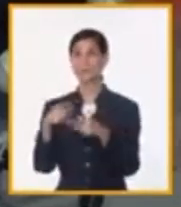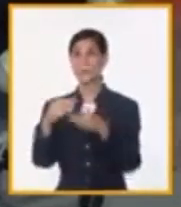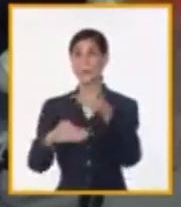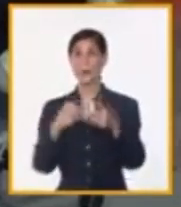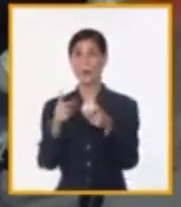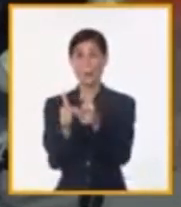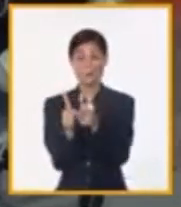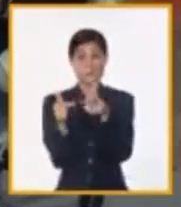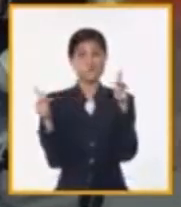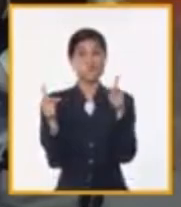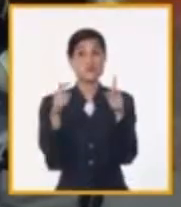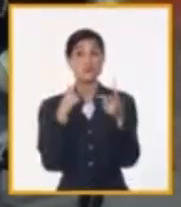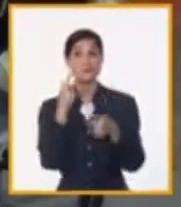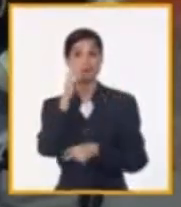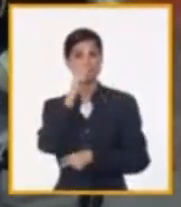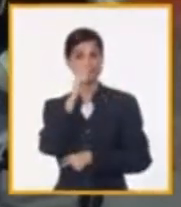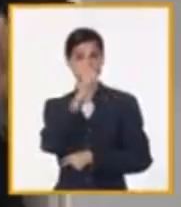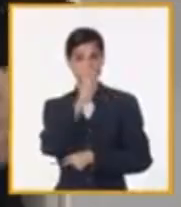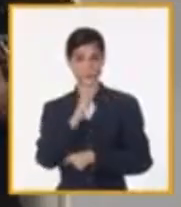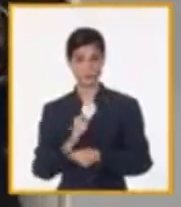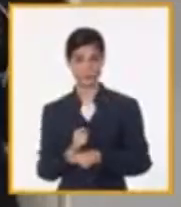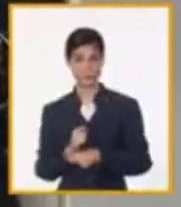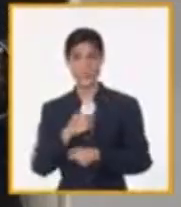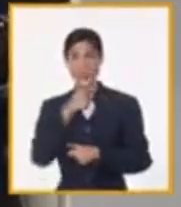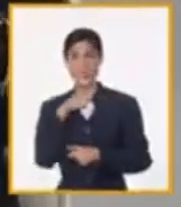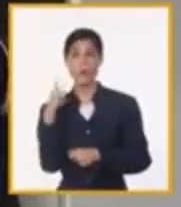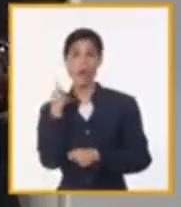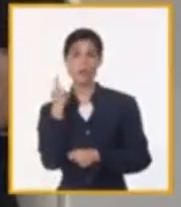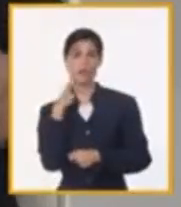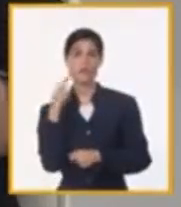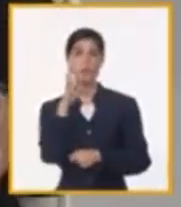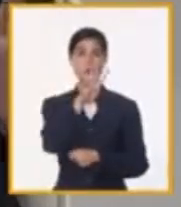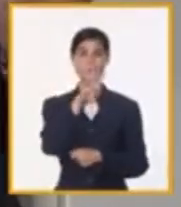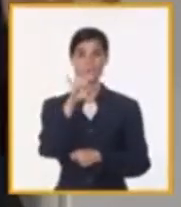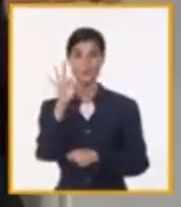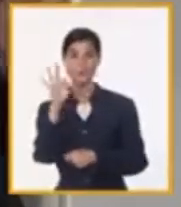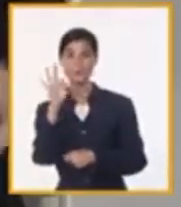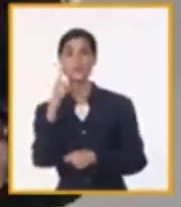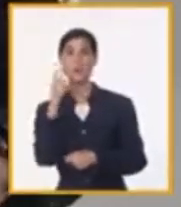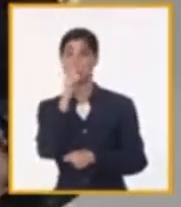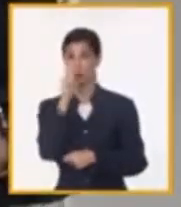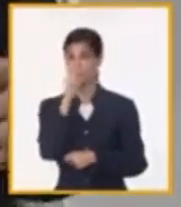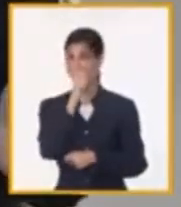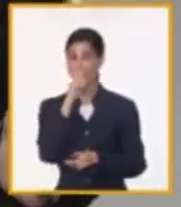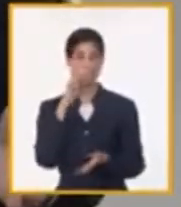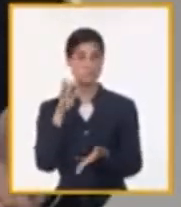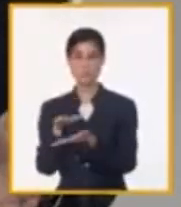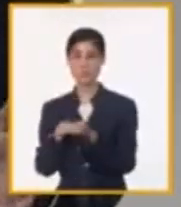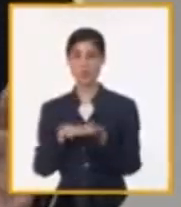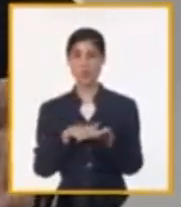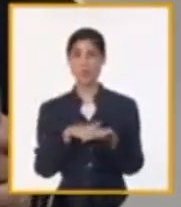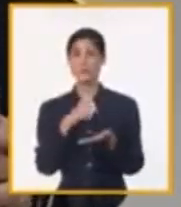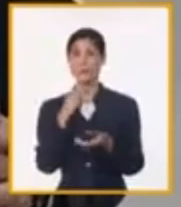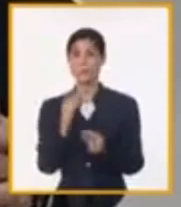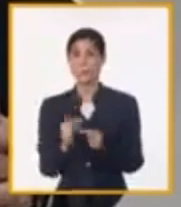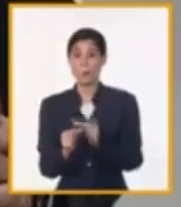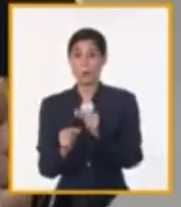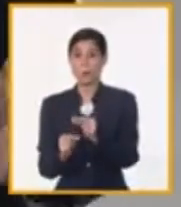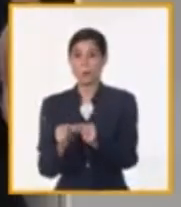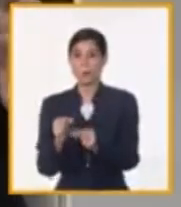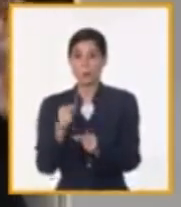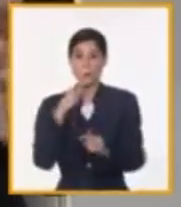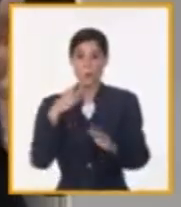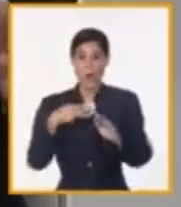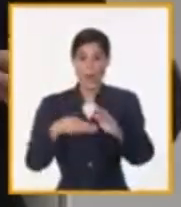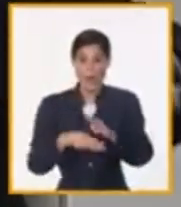48 en Colombia no había Eso después que empezaron a ellos a introducirse bueno Colombia pero en Afganistán en Afganistán